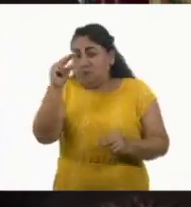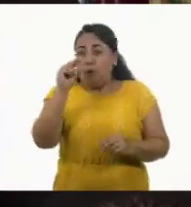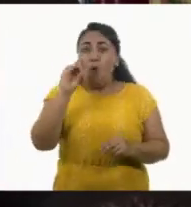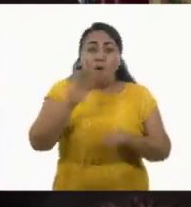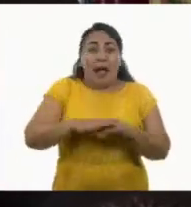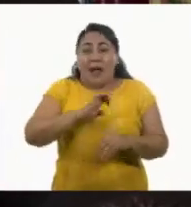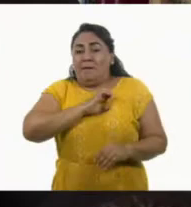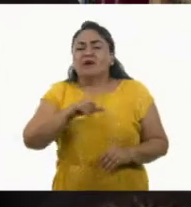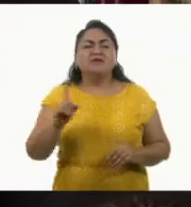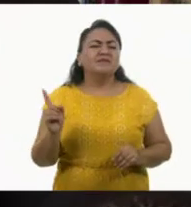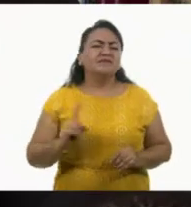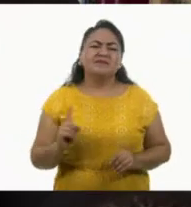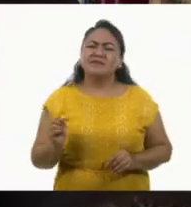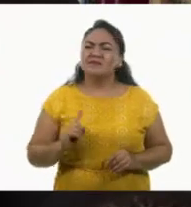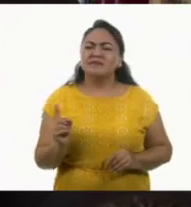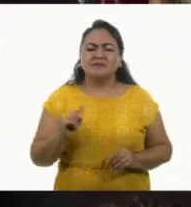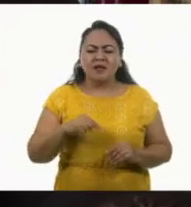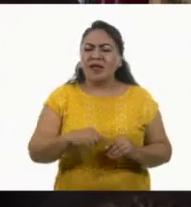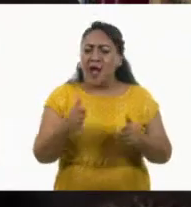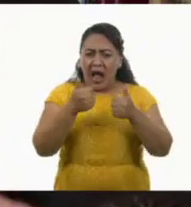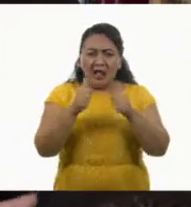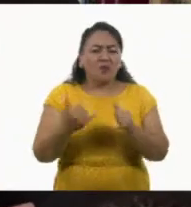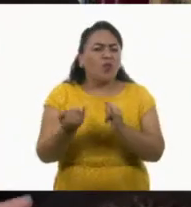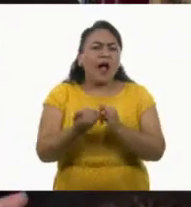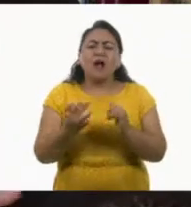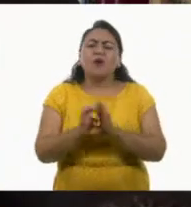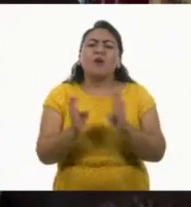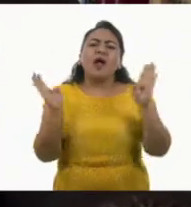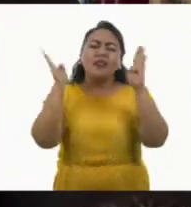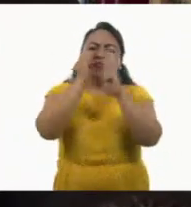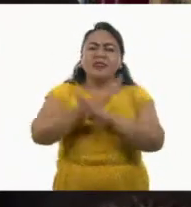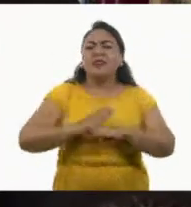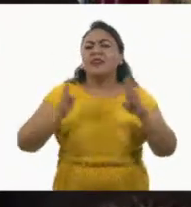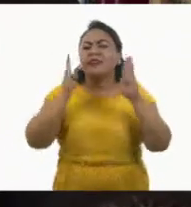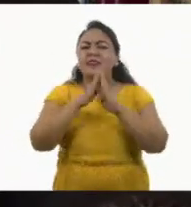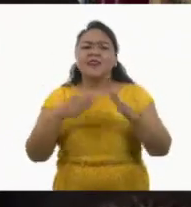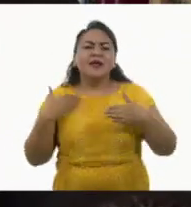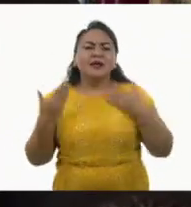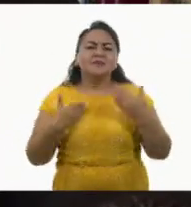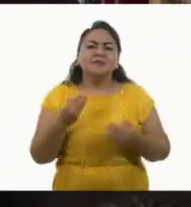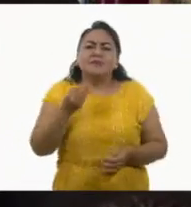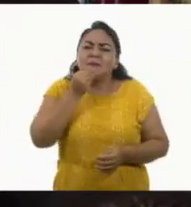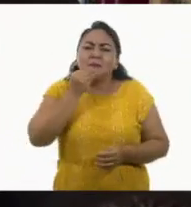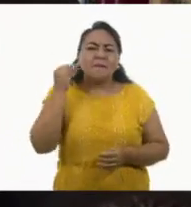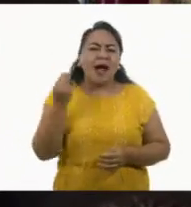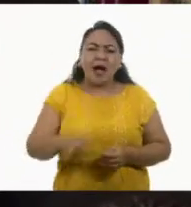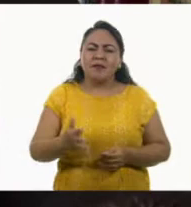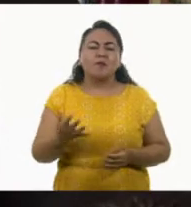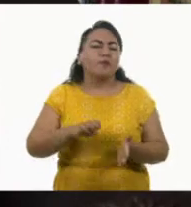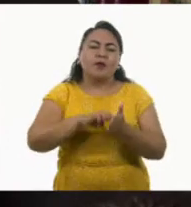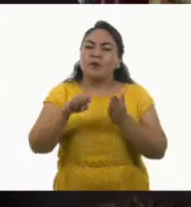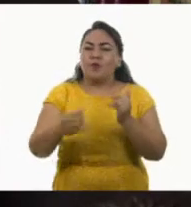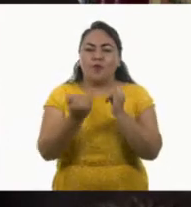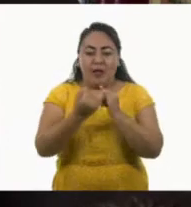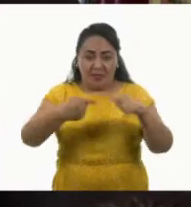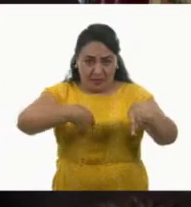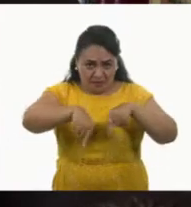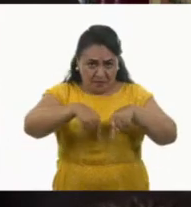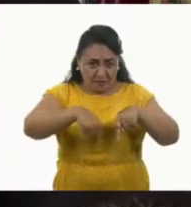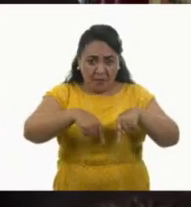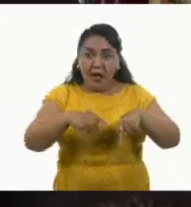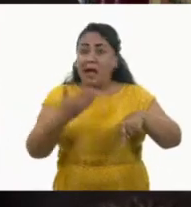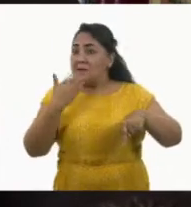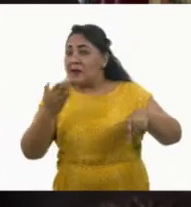no. Esto es tan divertido como cualquier otra actividad, porque nunca ponemos en tela de juicio de si el fútbol es bueno o